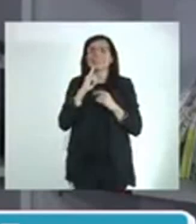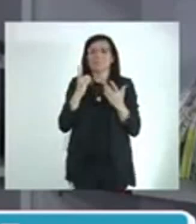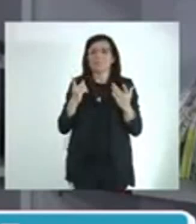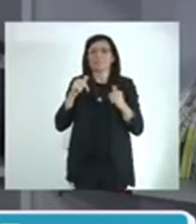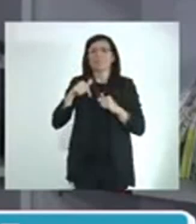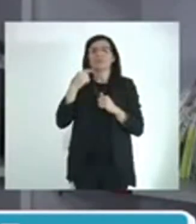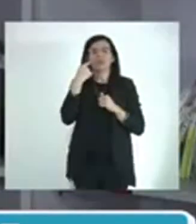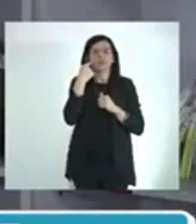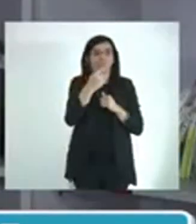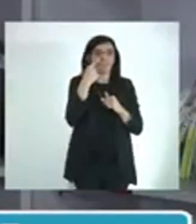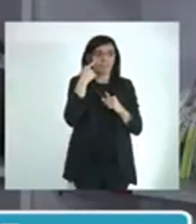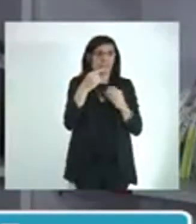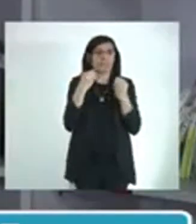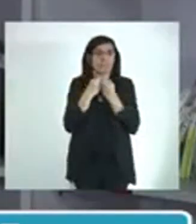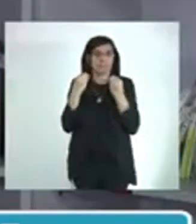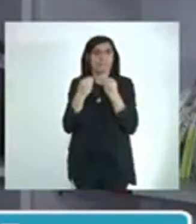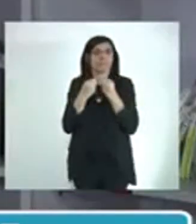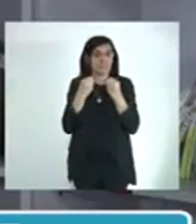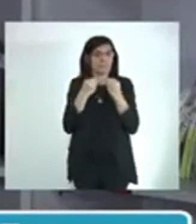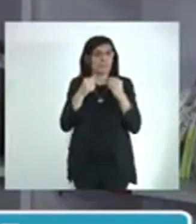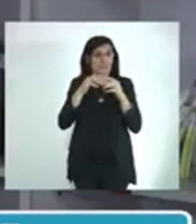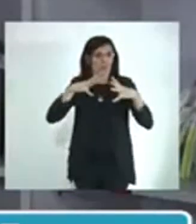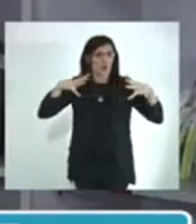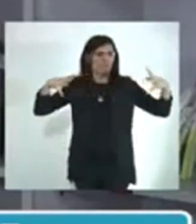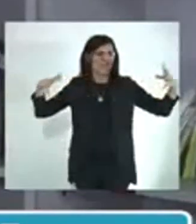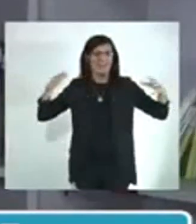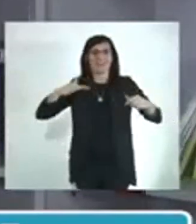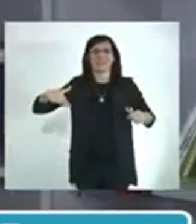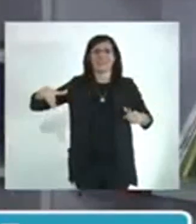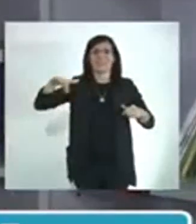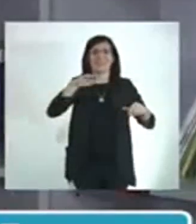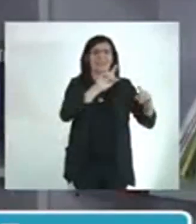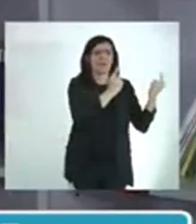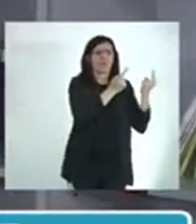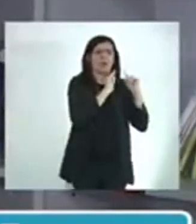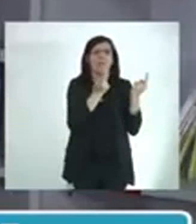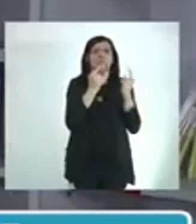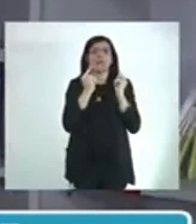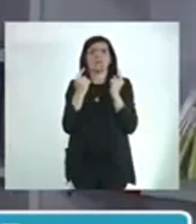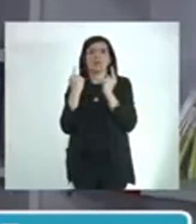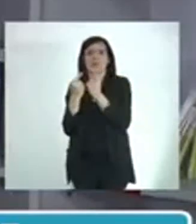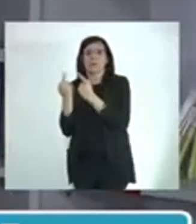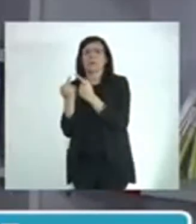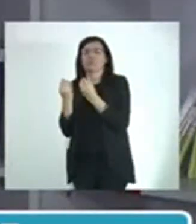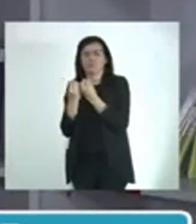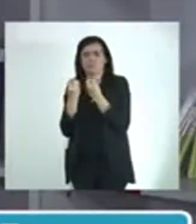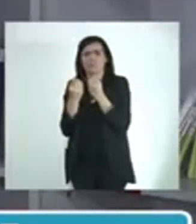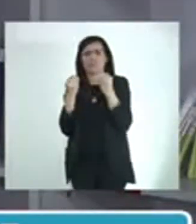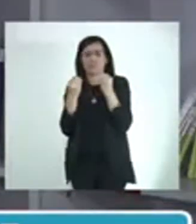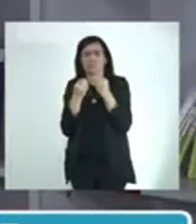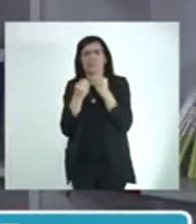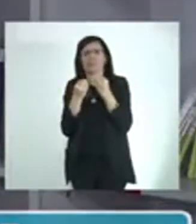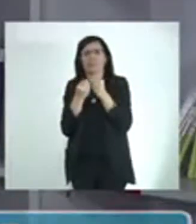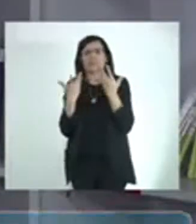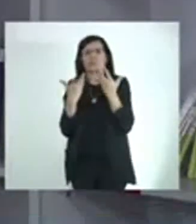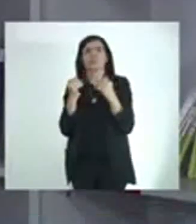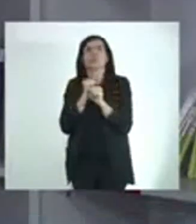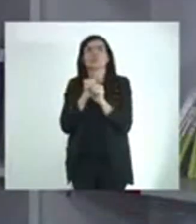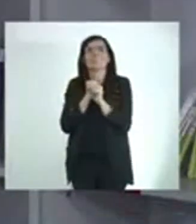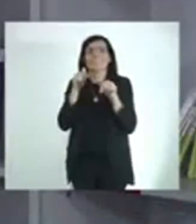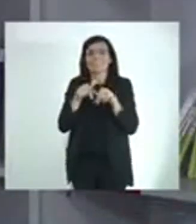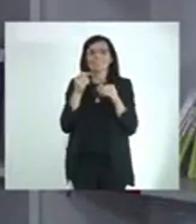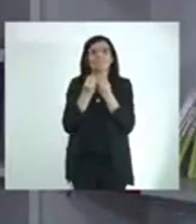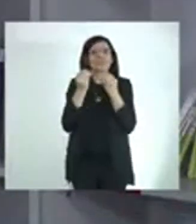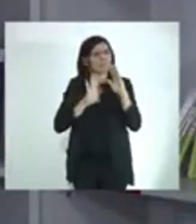lo vamos conociendo y mucho más, vemos todo lo que se desarrolla, el potencial y realmente el trabajo, ¿no?, de la familia